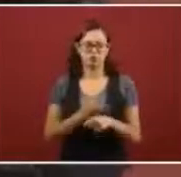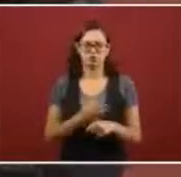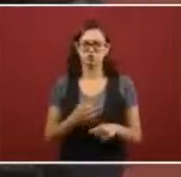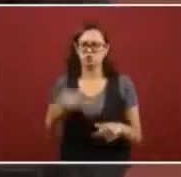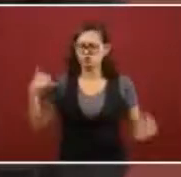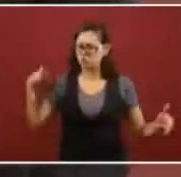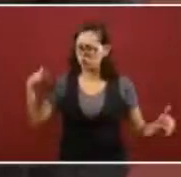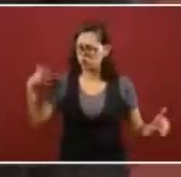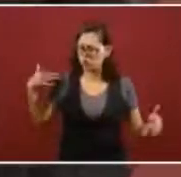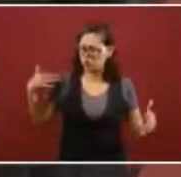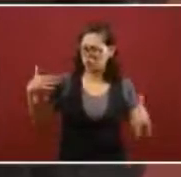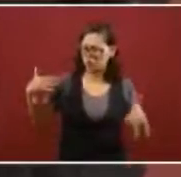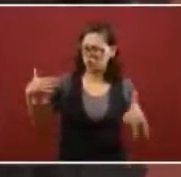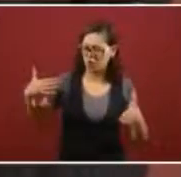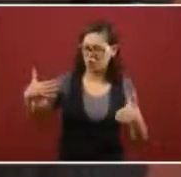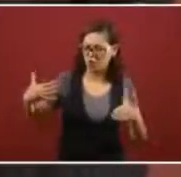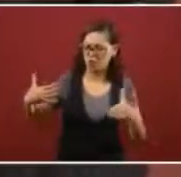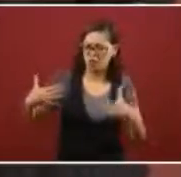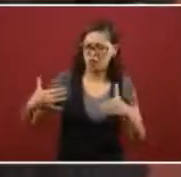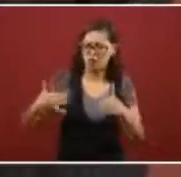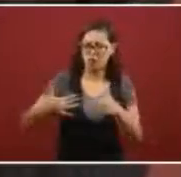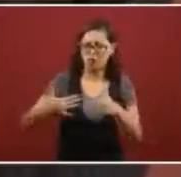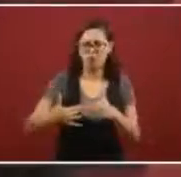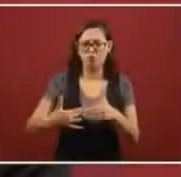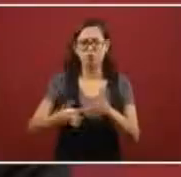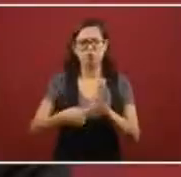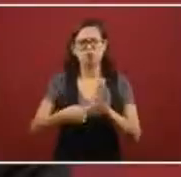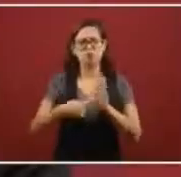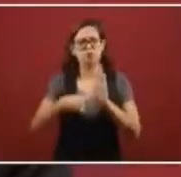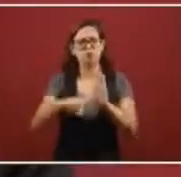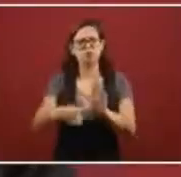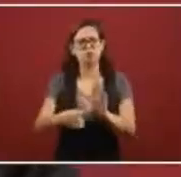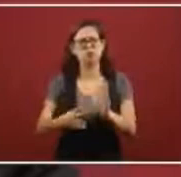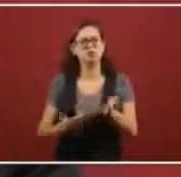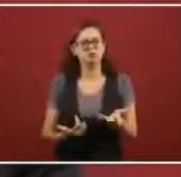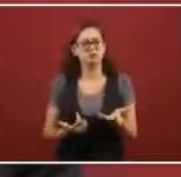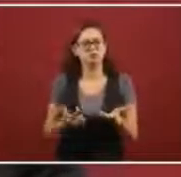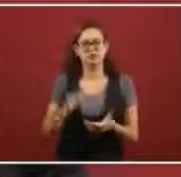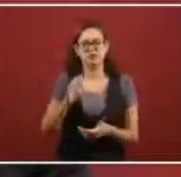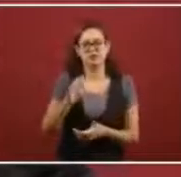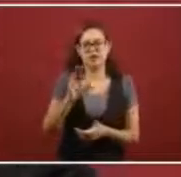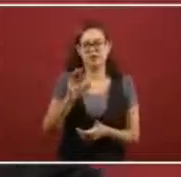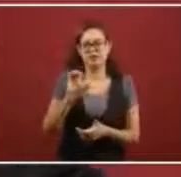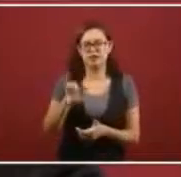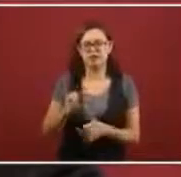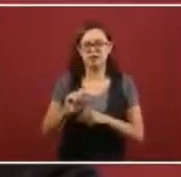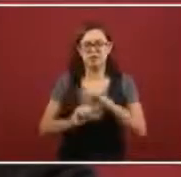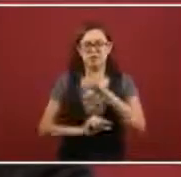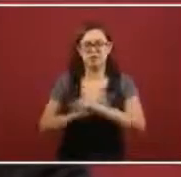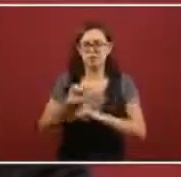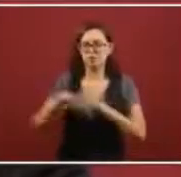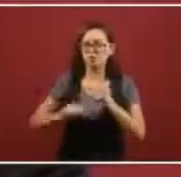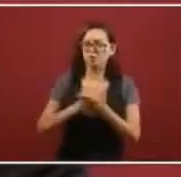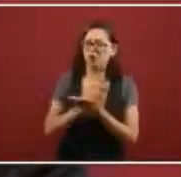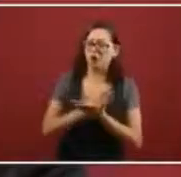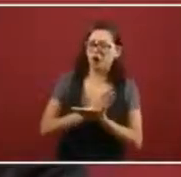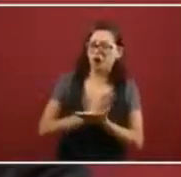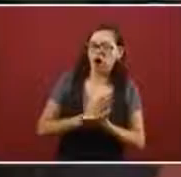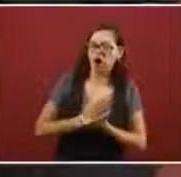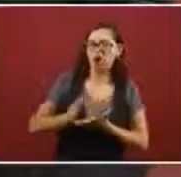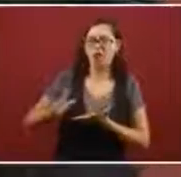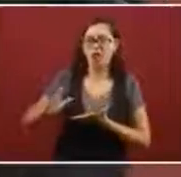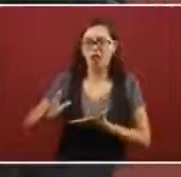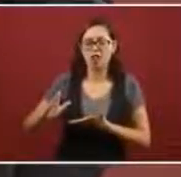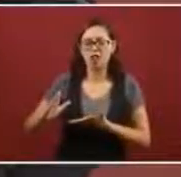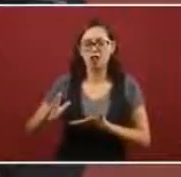que todo este proceso de desplazamiento de la Comisión Federal de Electricidad llevó